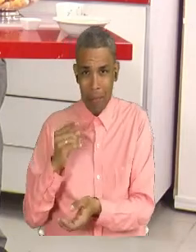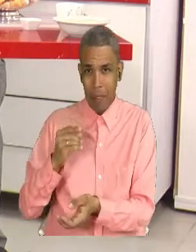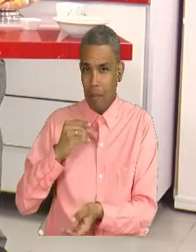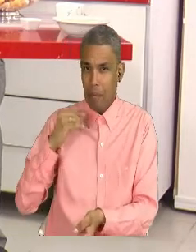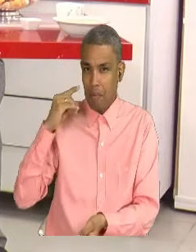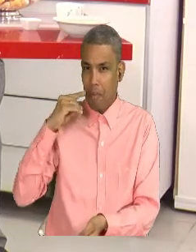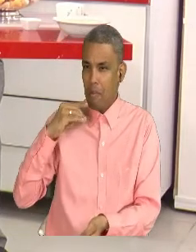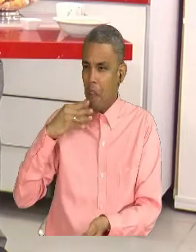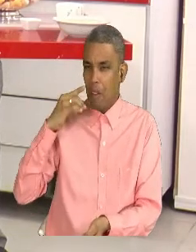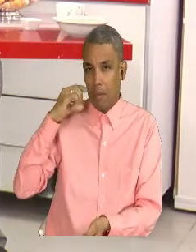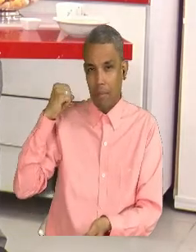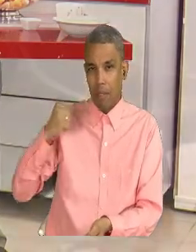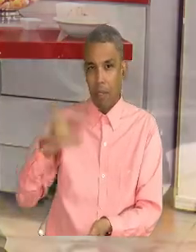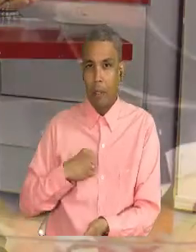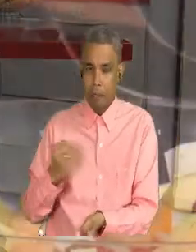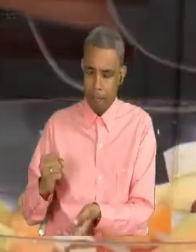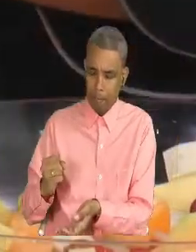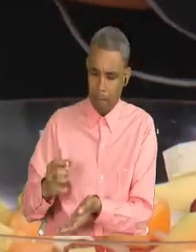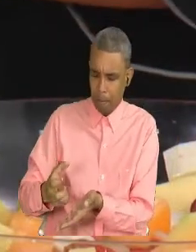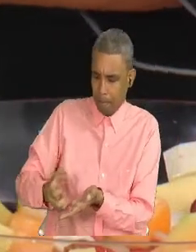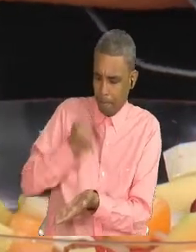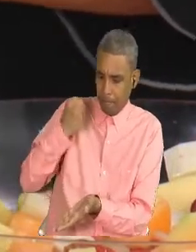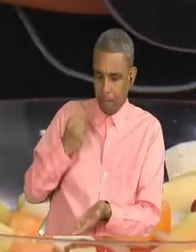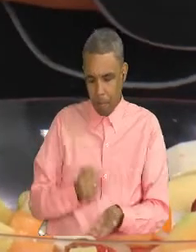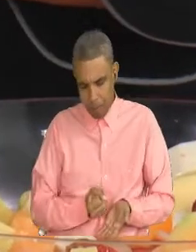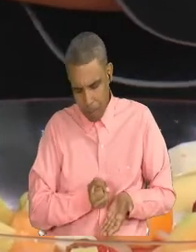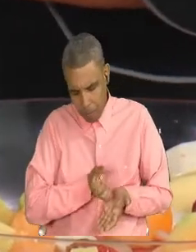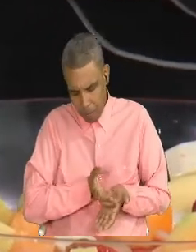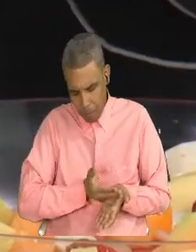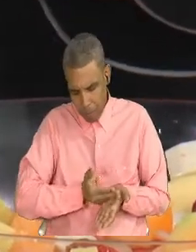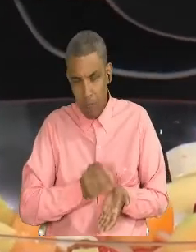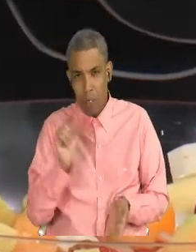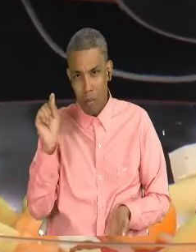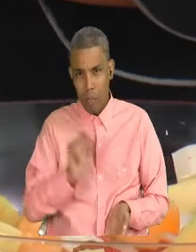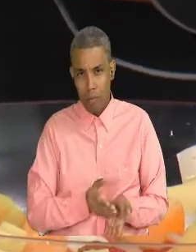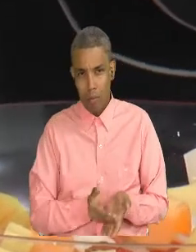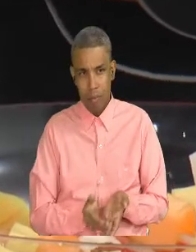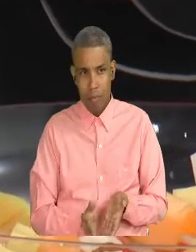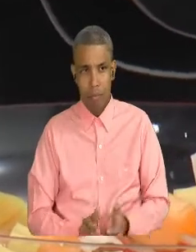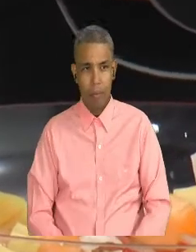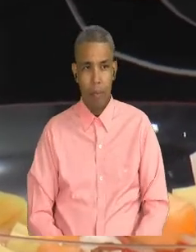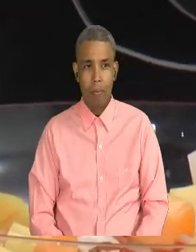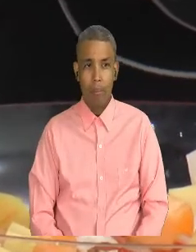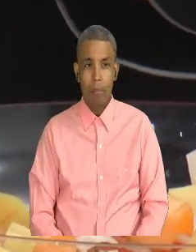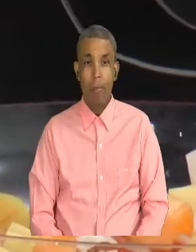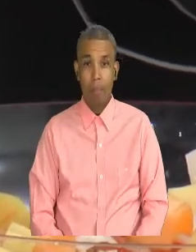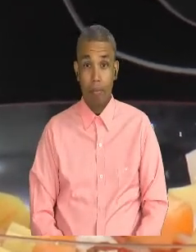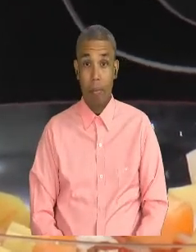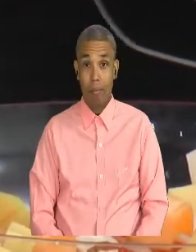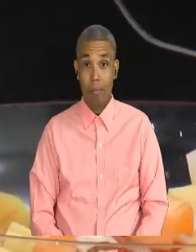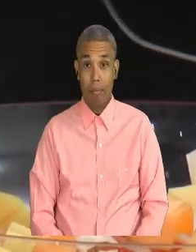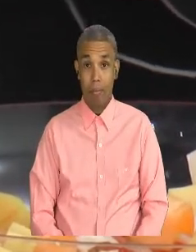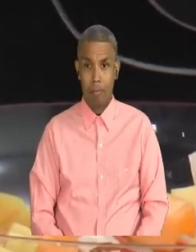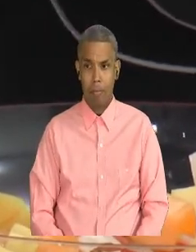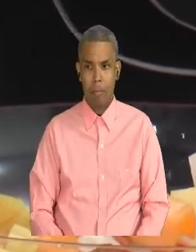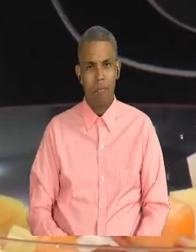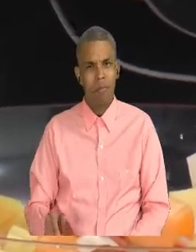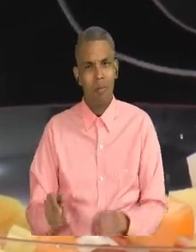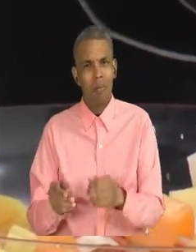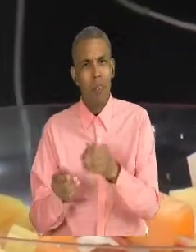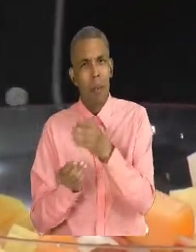las amas de casa van a estar pensando que vamos a mezclar ahí. No, esto se mezcla todo por aparte. El aderezo es...